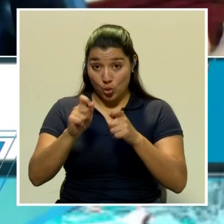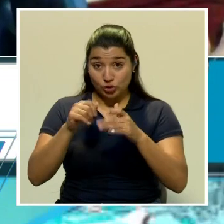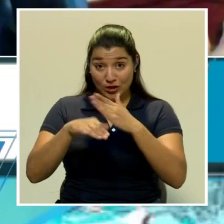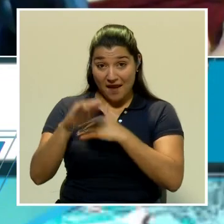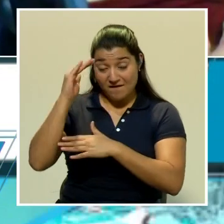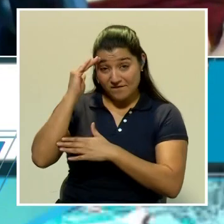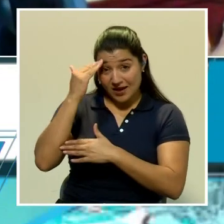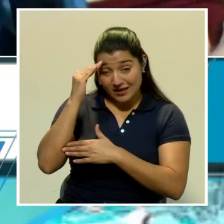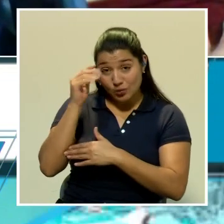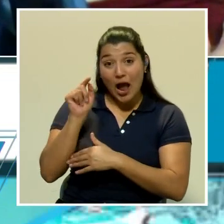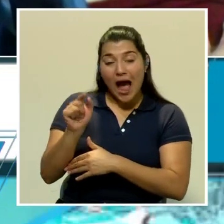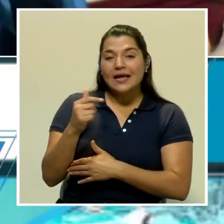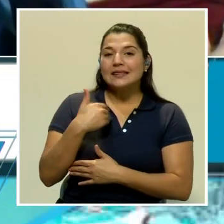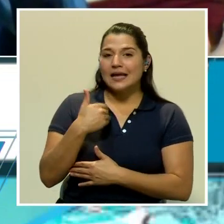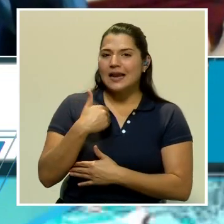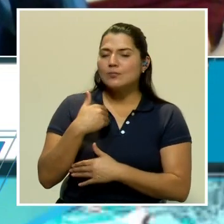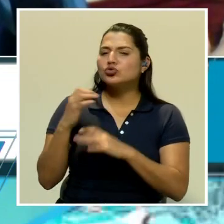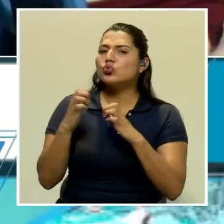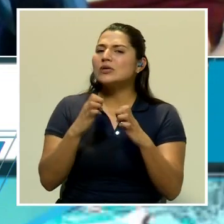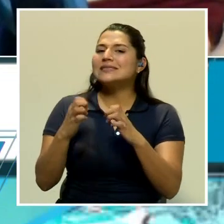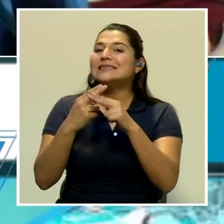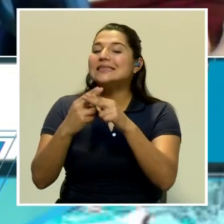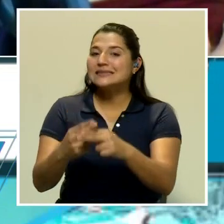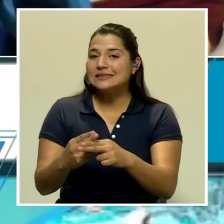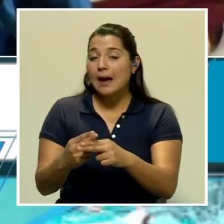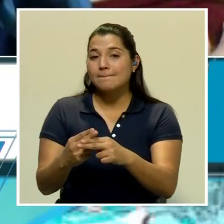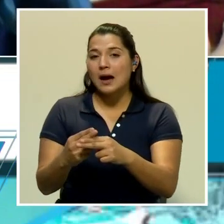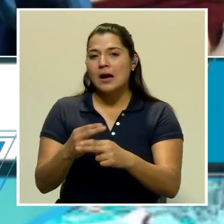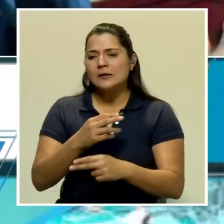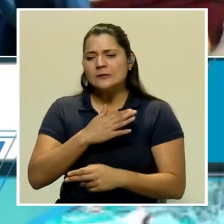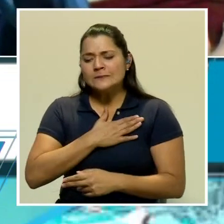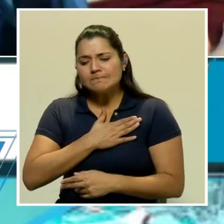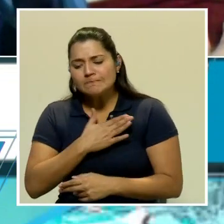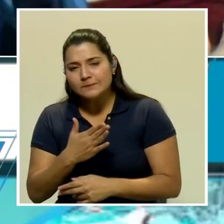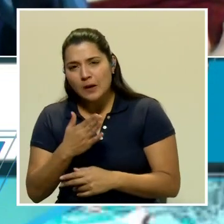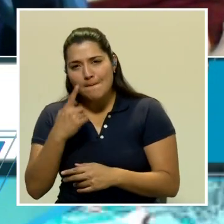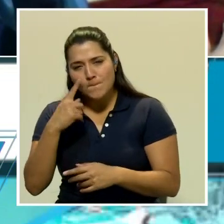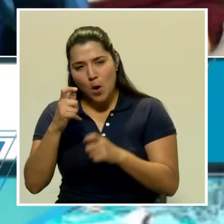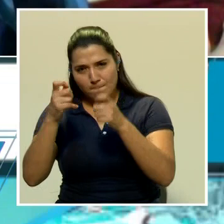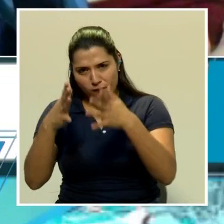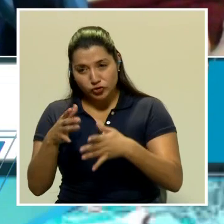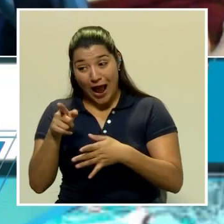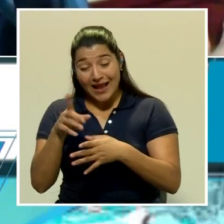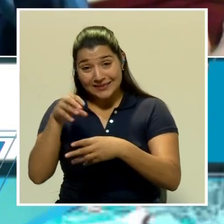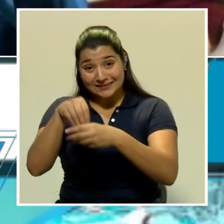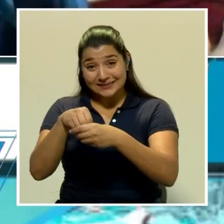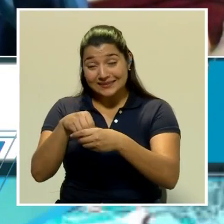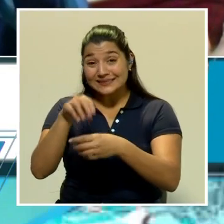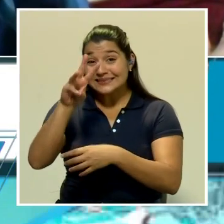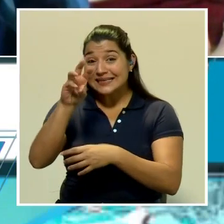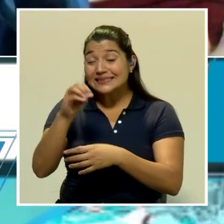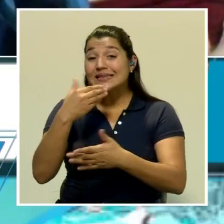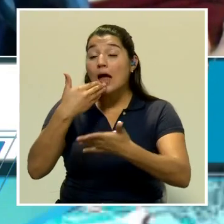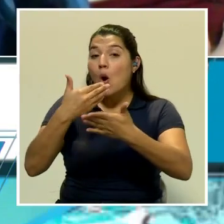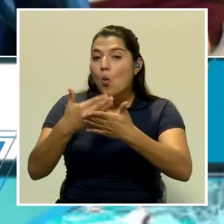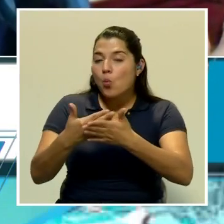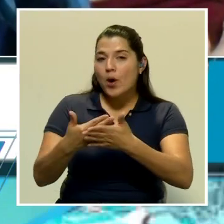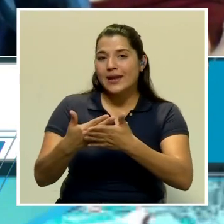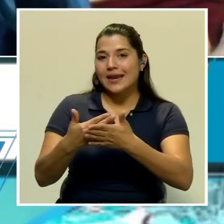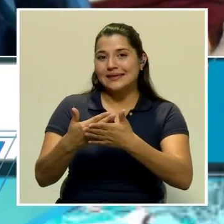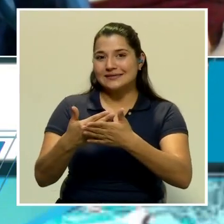exactamente. Tenemos una estrategia que se llama Vocación Docente, y ahí hay más de 60 buenas prácticas de